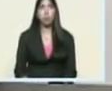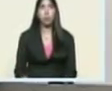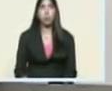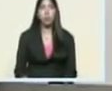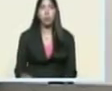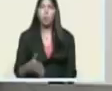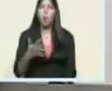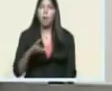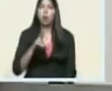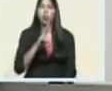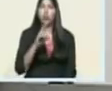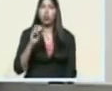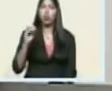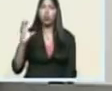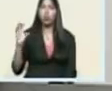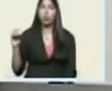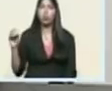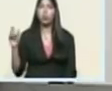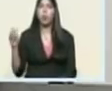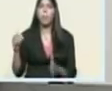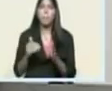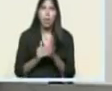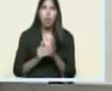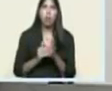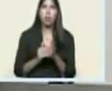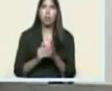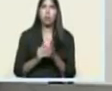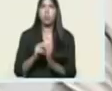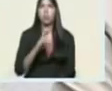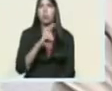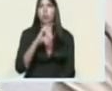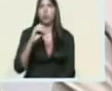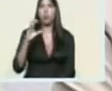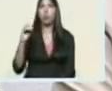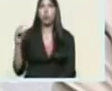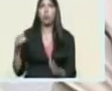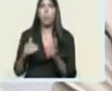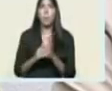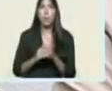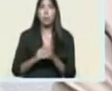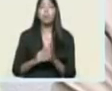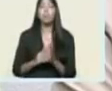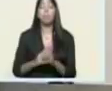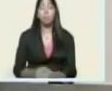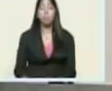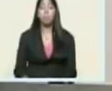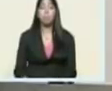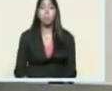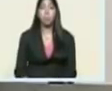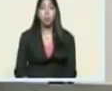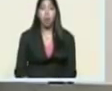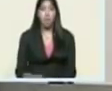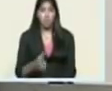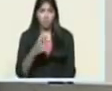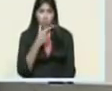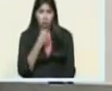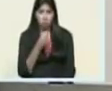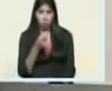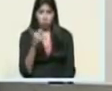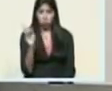Blanca, 200.000, Pedro Infante, 200.000 brigadistas del movimiento Somos Venezuela. No es concha de